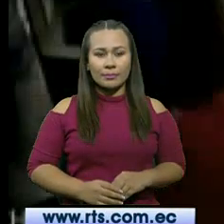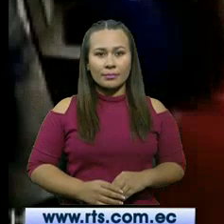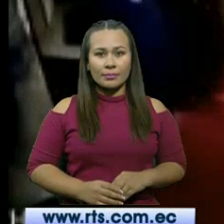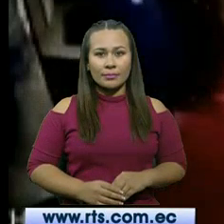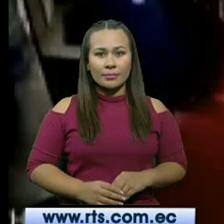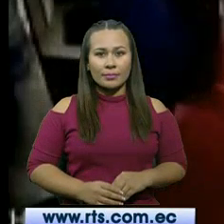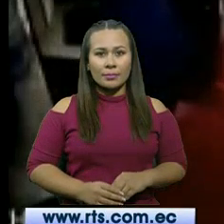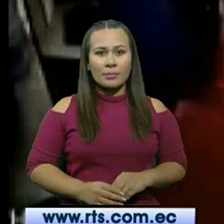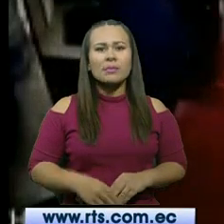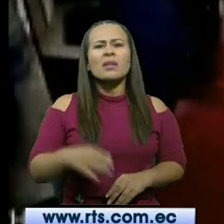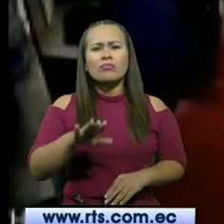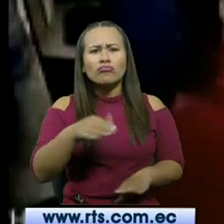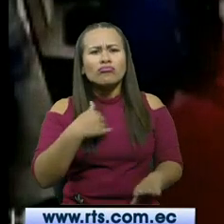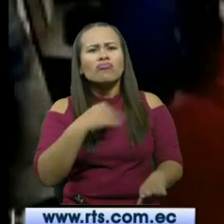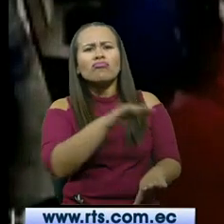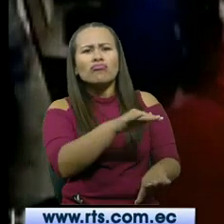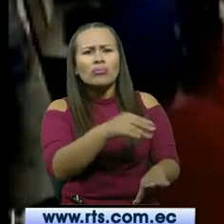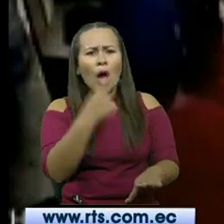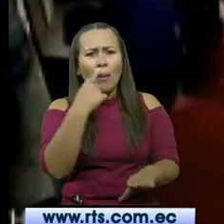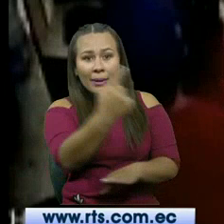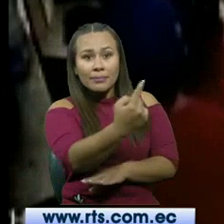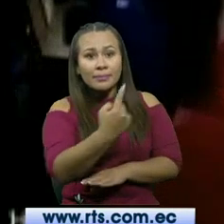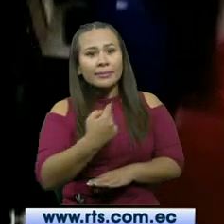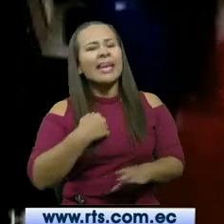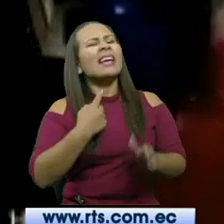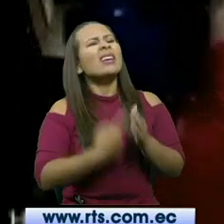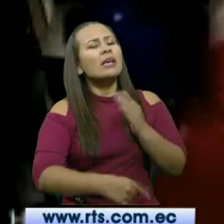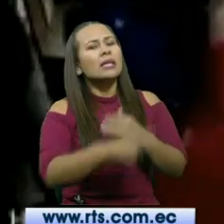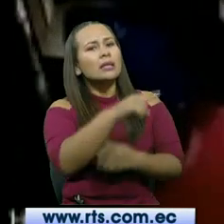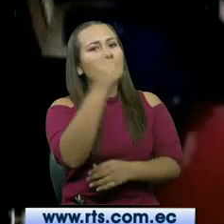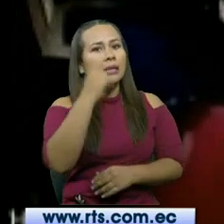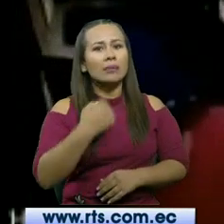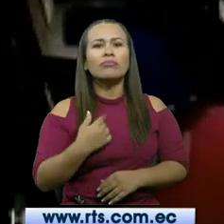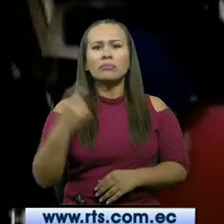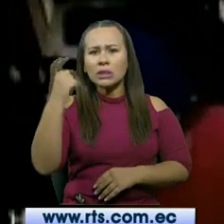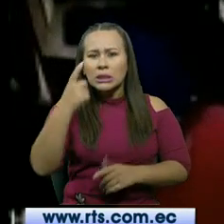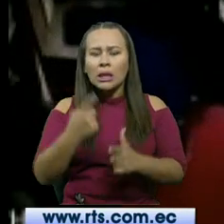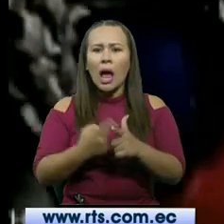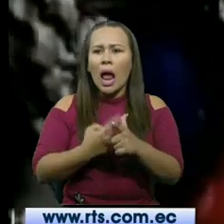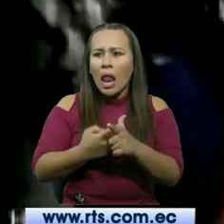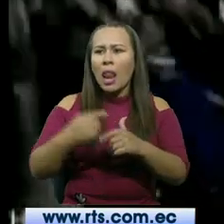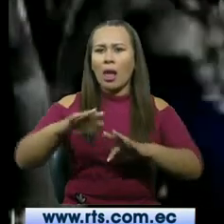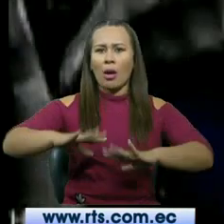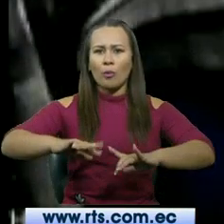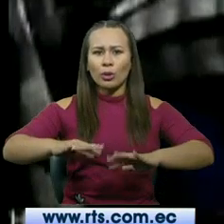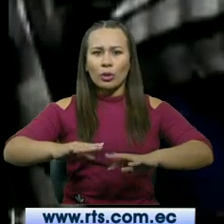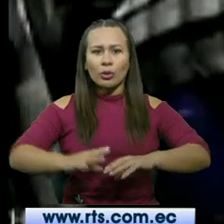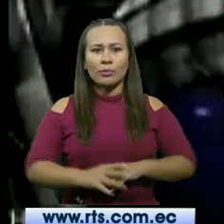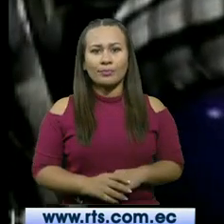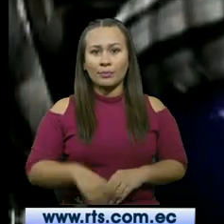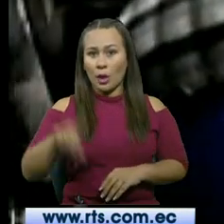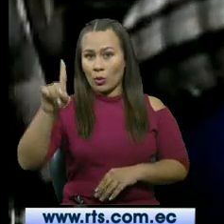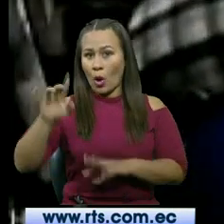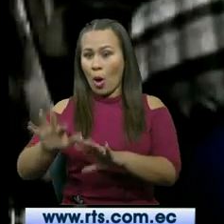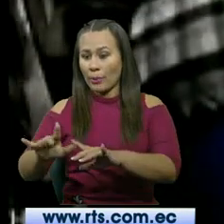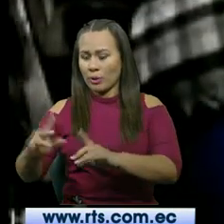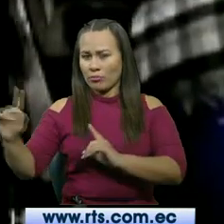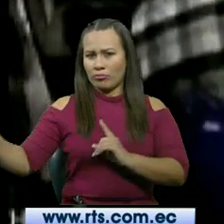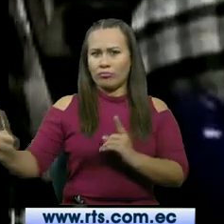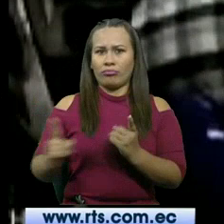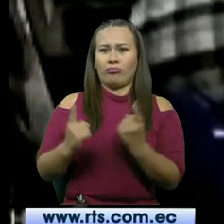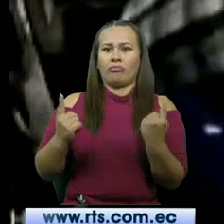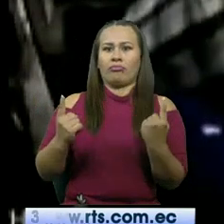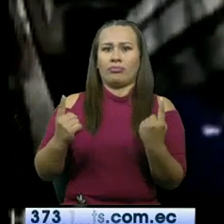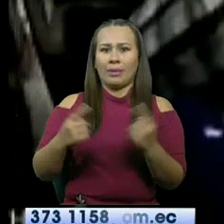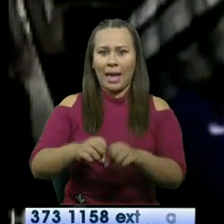Yo le pregunto qué necesita al señor que entró, entonces él me dice necesito una máquina. El momento que uno me pide la máquina y el otro me cierra, los